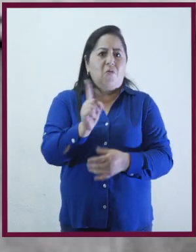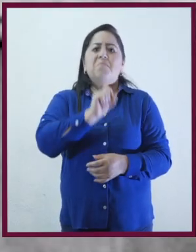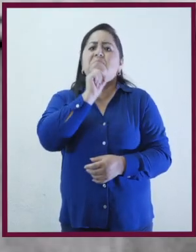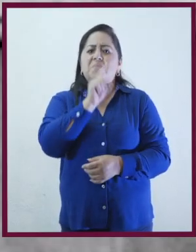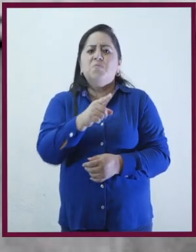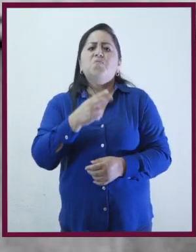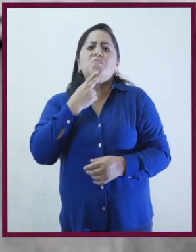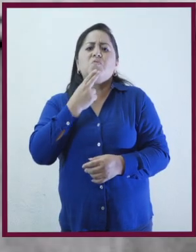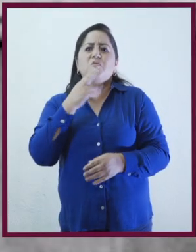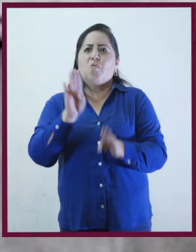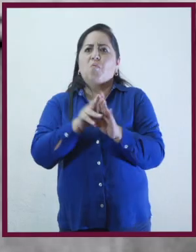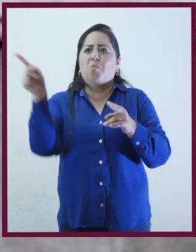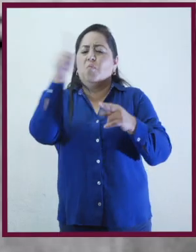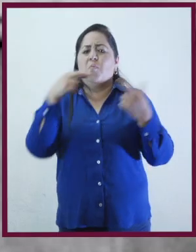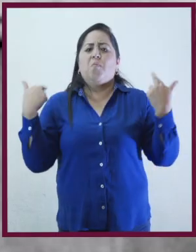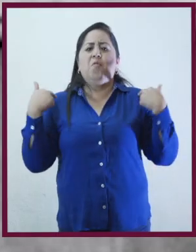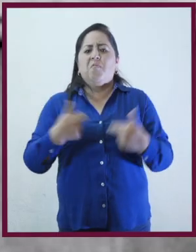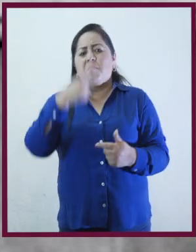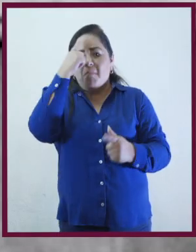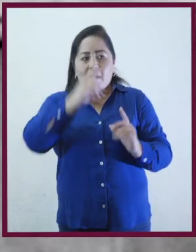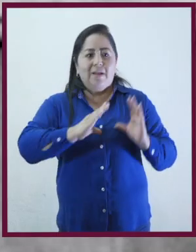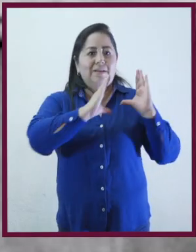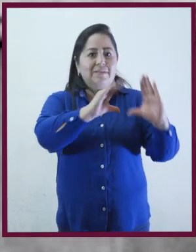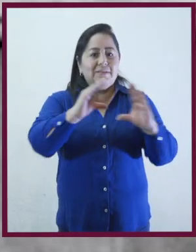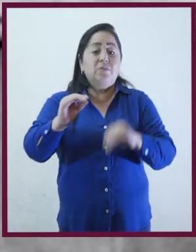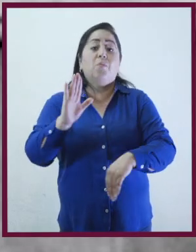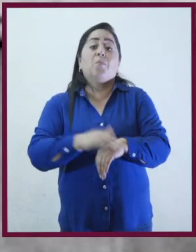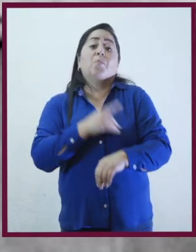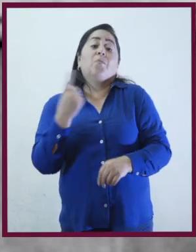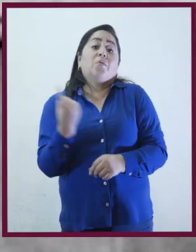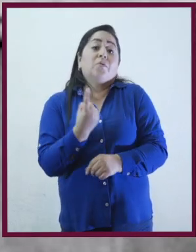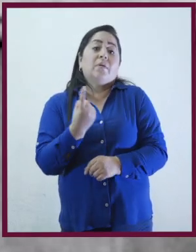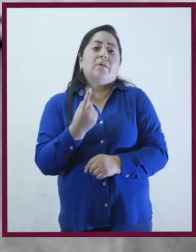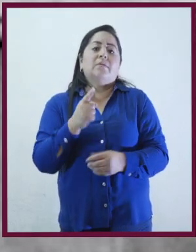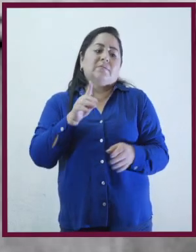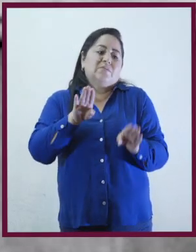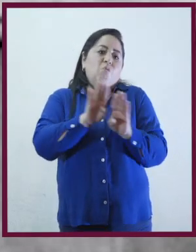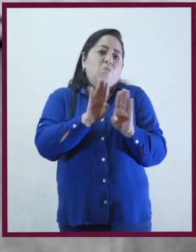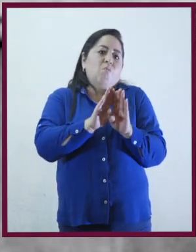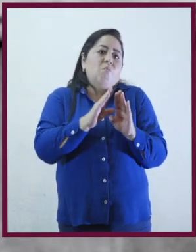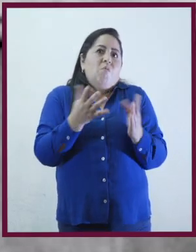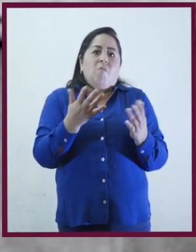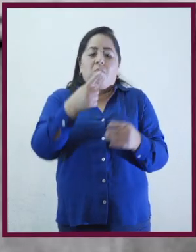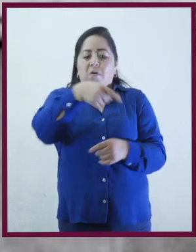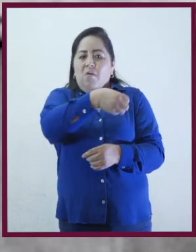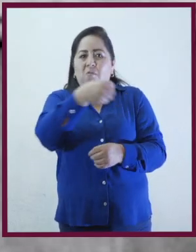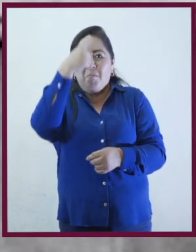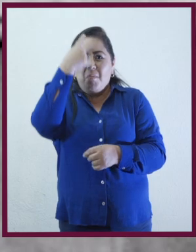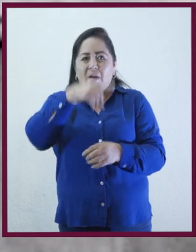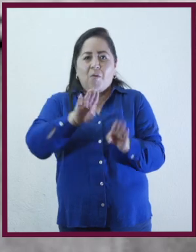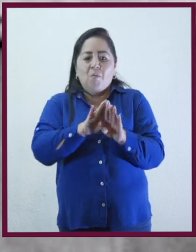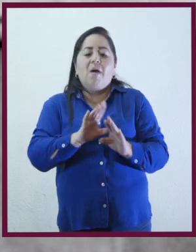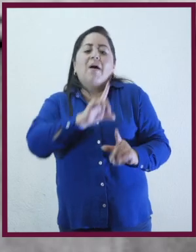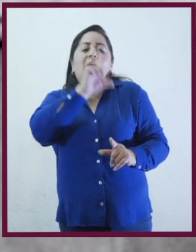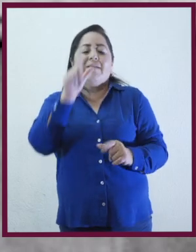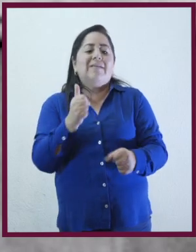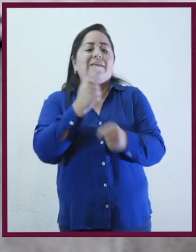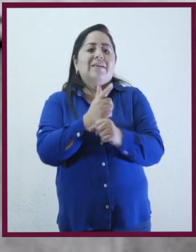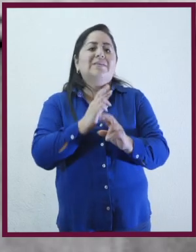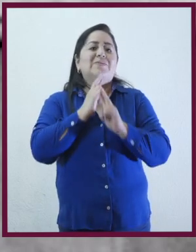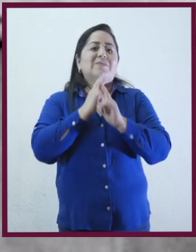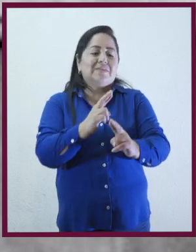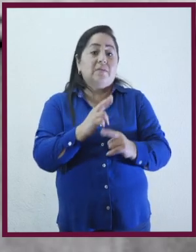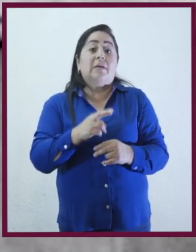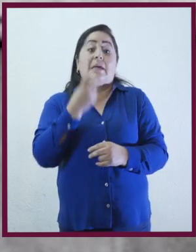también los usan los profesores para enseñar, porque a fin de cuentas es un modo ordenado para llegar a un resultado